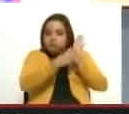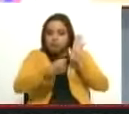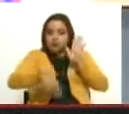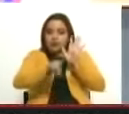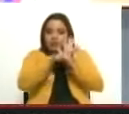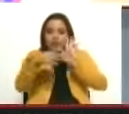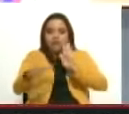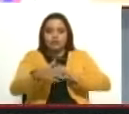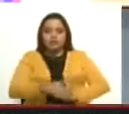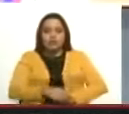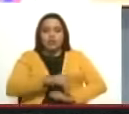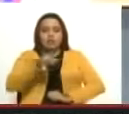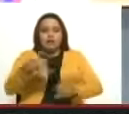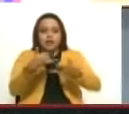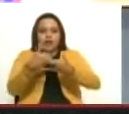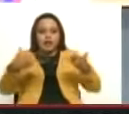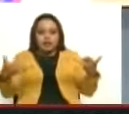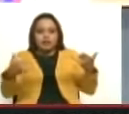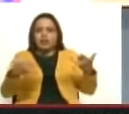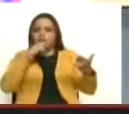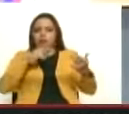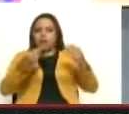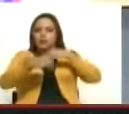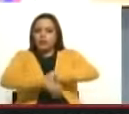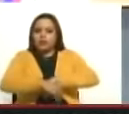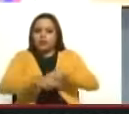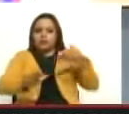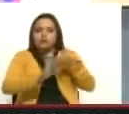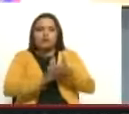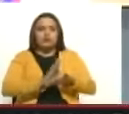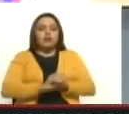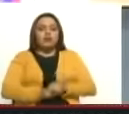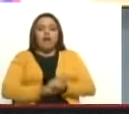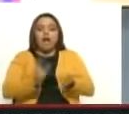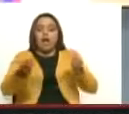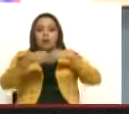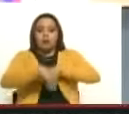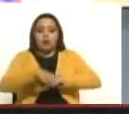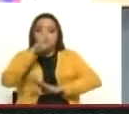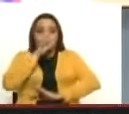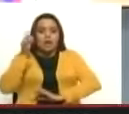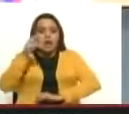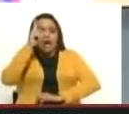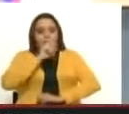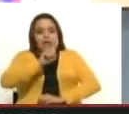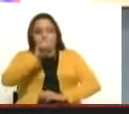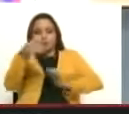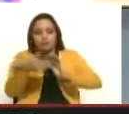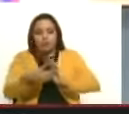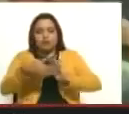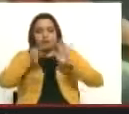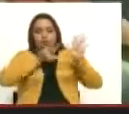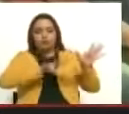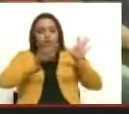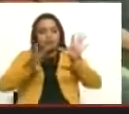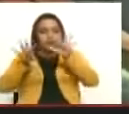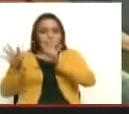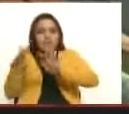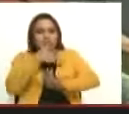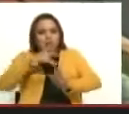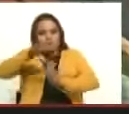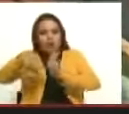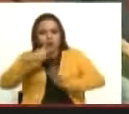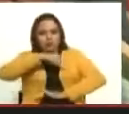impuesta fraudulentamente por el laudo arbitral de París de 1899 que pretende despojarnos de nuestra Guayana